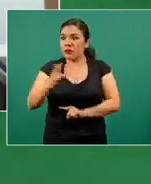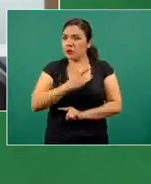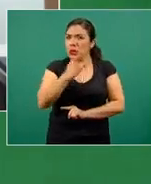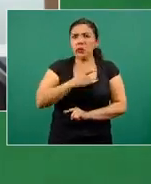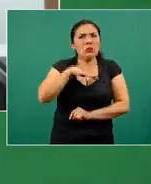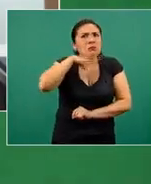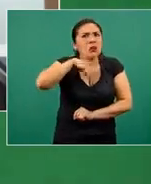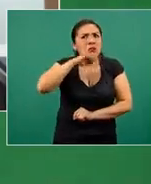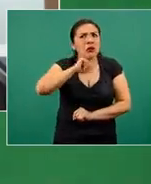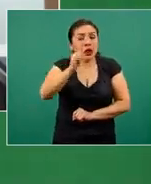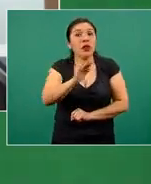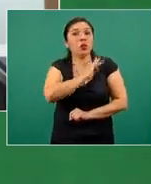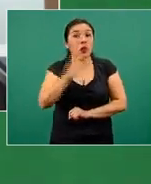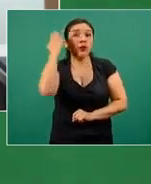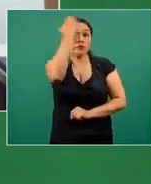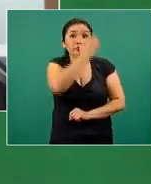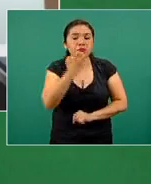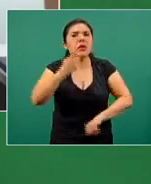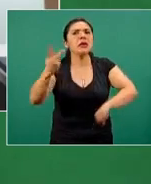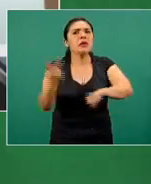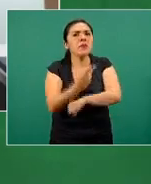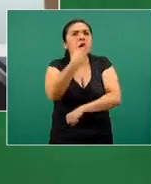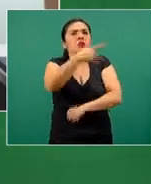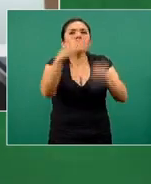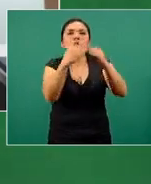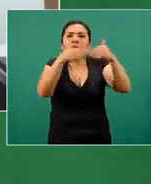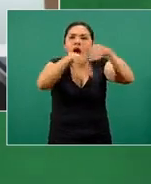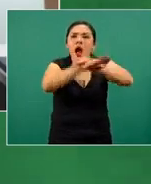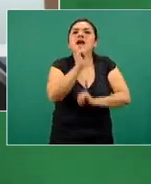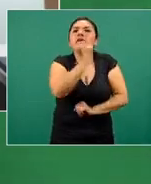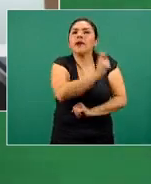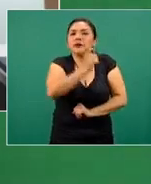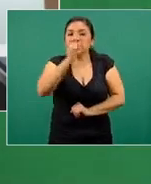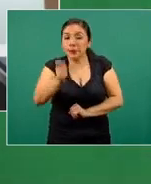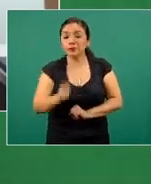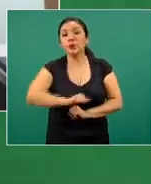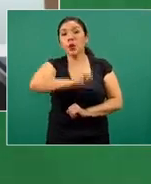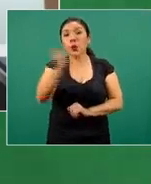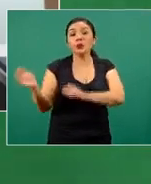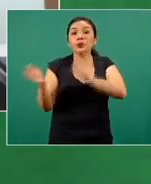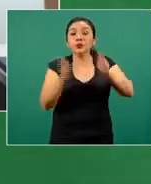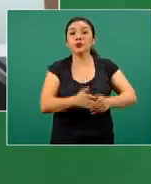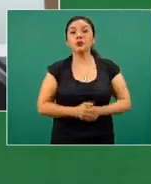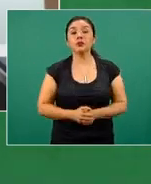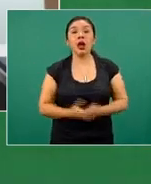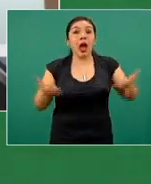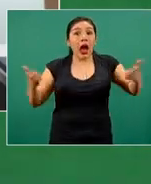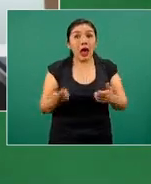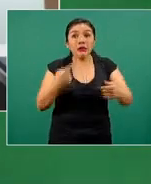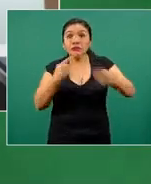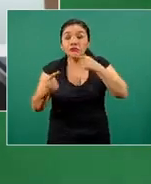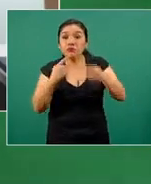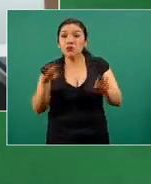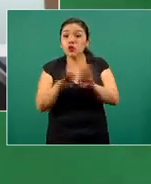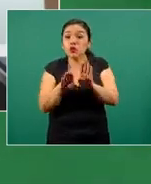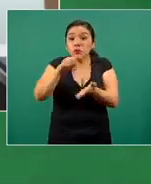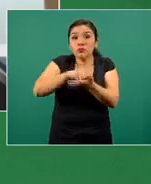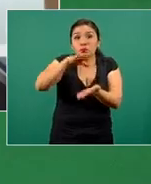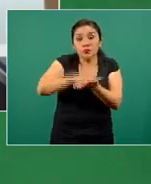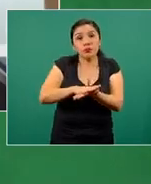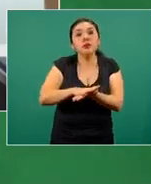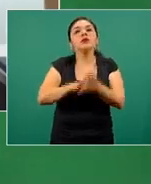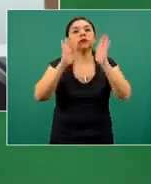asintomáticos se pudieran estar viendo qué ocurría en sus domicilios. Por otro lado, de las principales acciones que se establecieron,